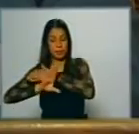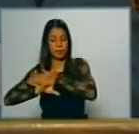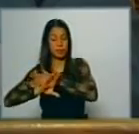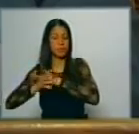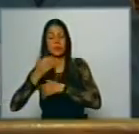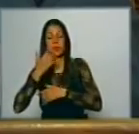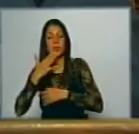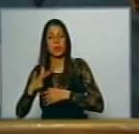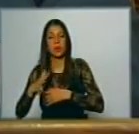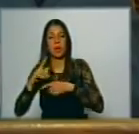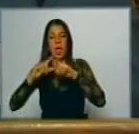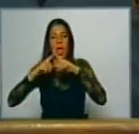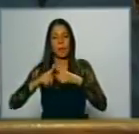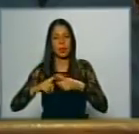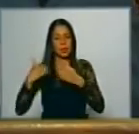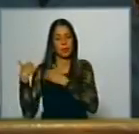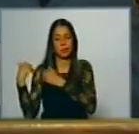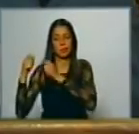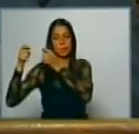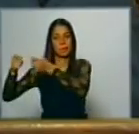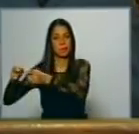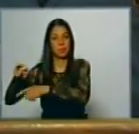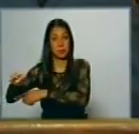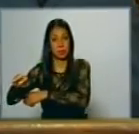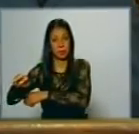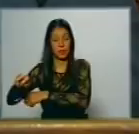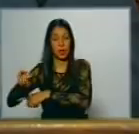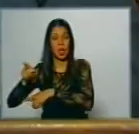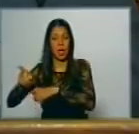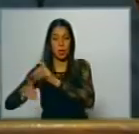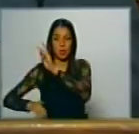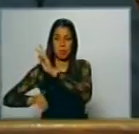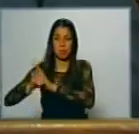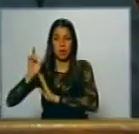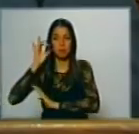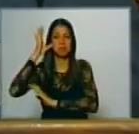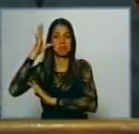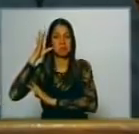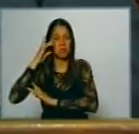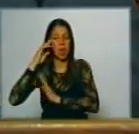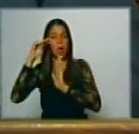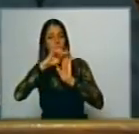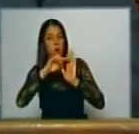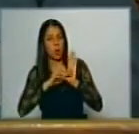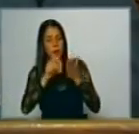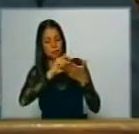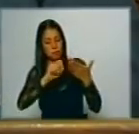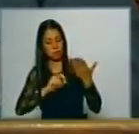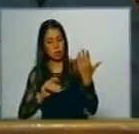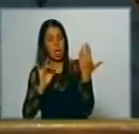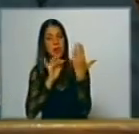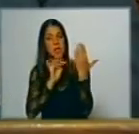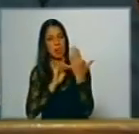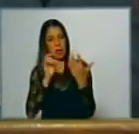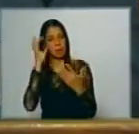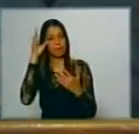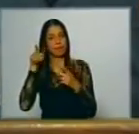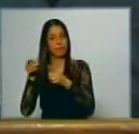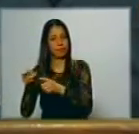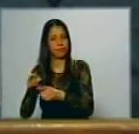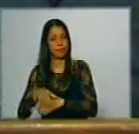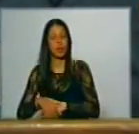providencia administrativa, pudiendo además desarrollar la normativa técnica al respecto.